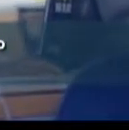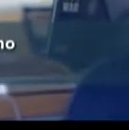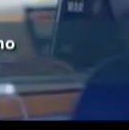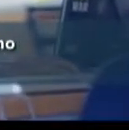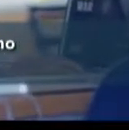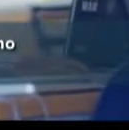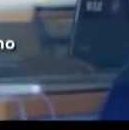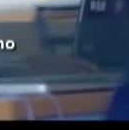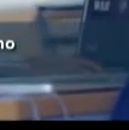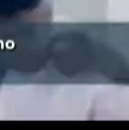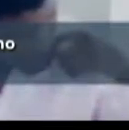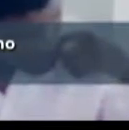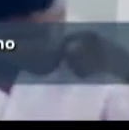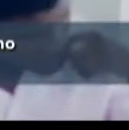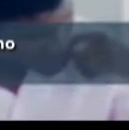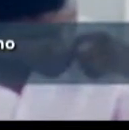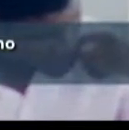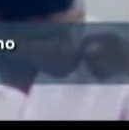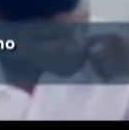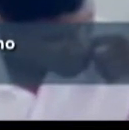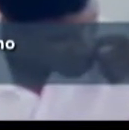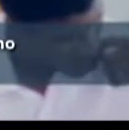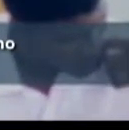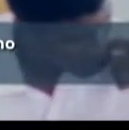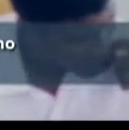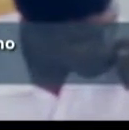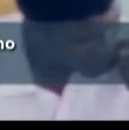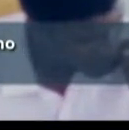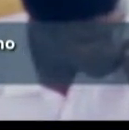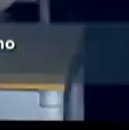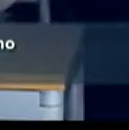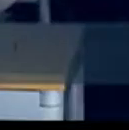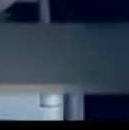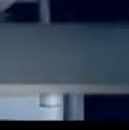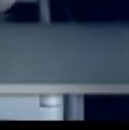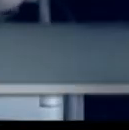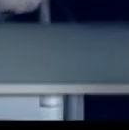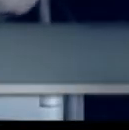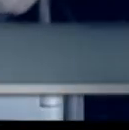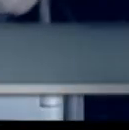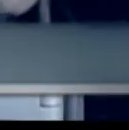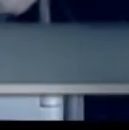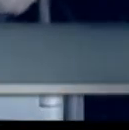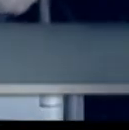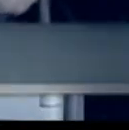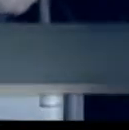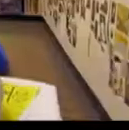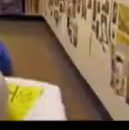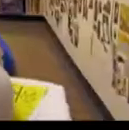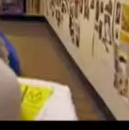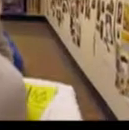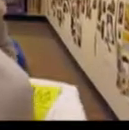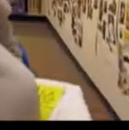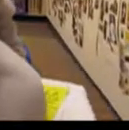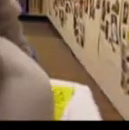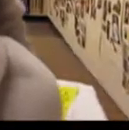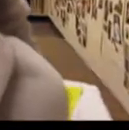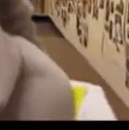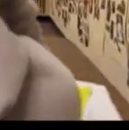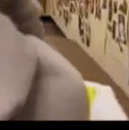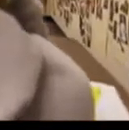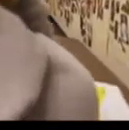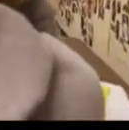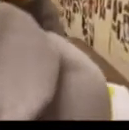tech world, but creatives in terms of how we think and in just being thought leaders even in the tech world. Las propuestas de